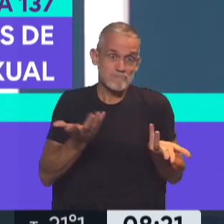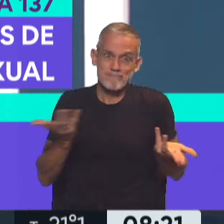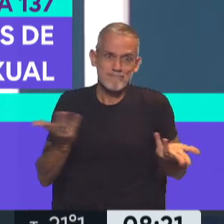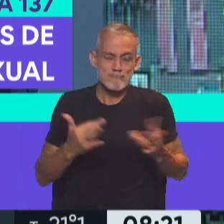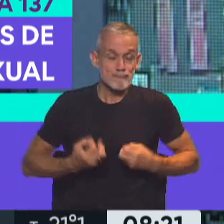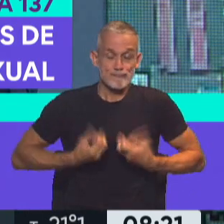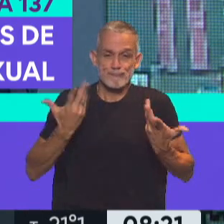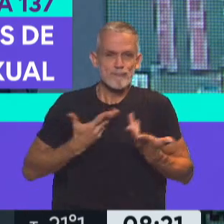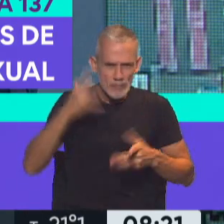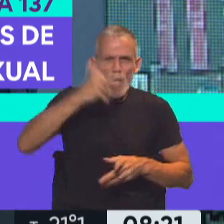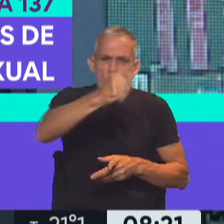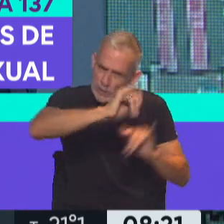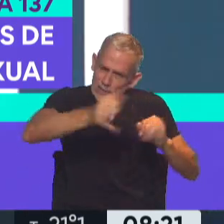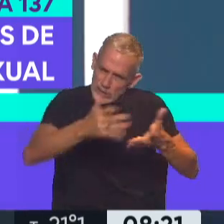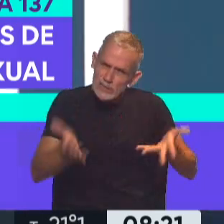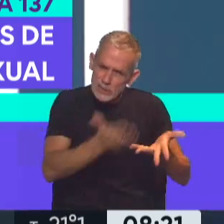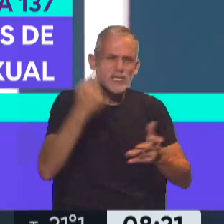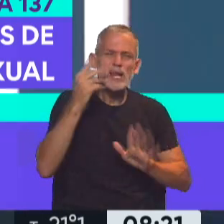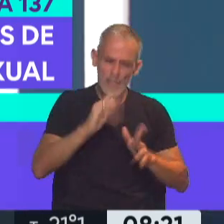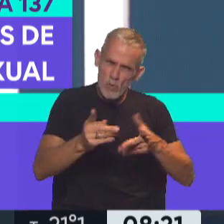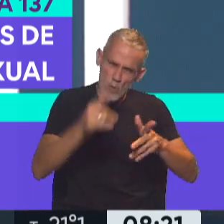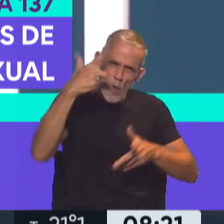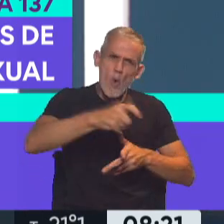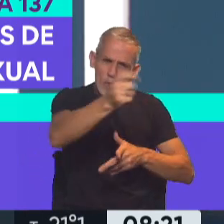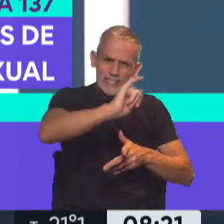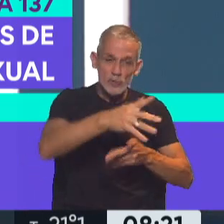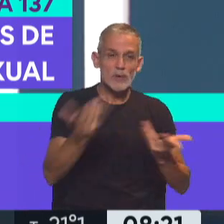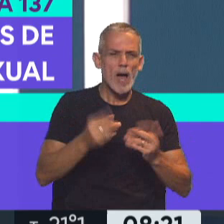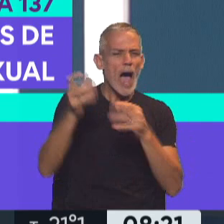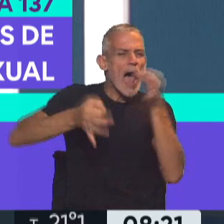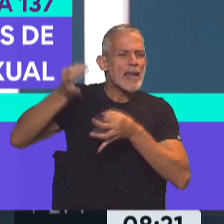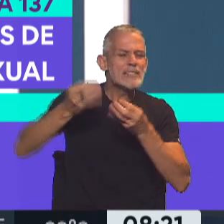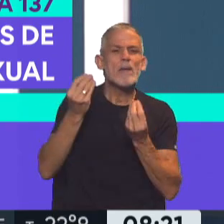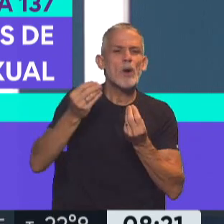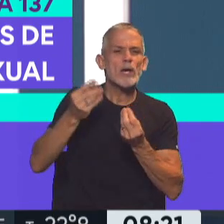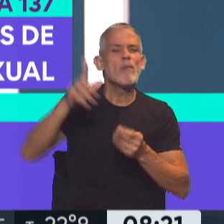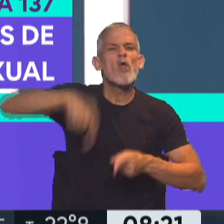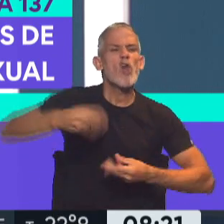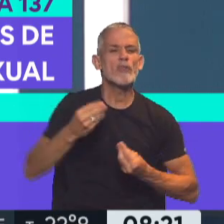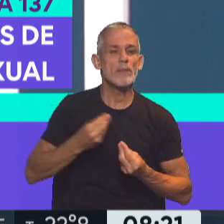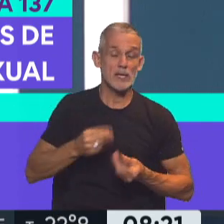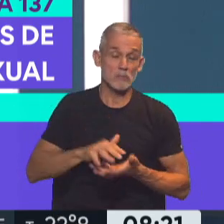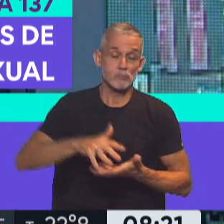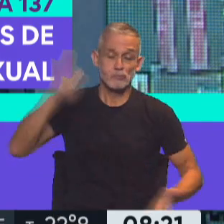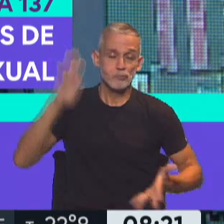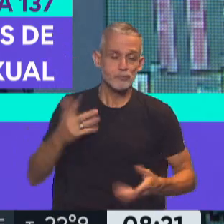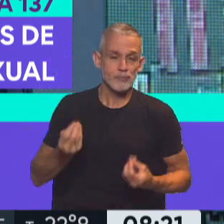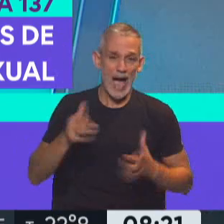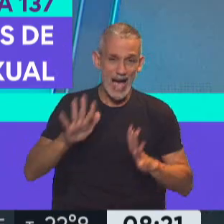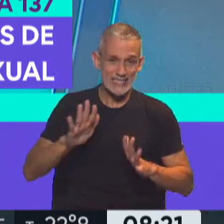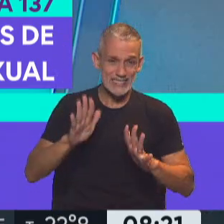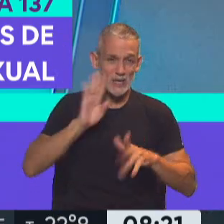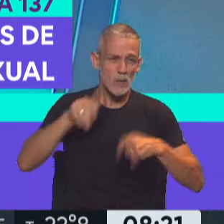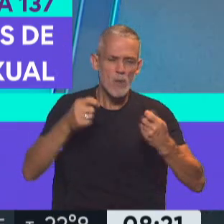hecho de que se lo vaya a juzgar, que se lo va a juzgar, a analizar las razones de por qué estos 6 tipos actuaron de esta manera. Te sumo a lo que